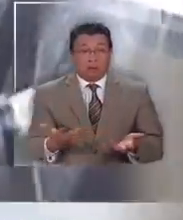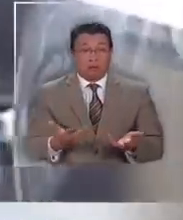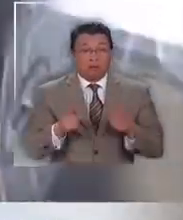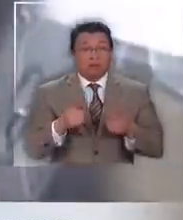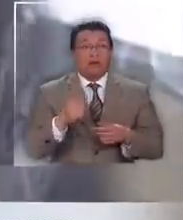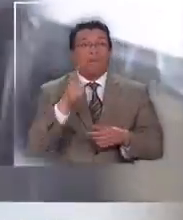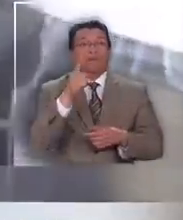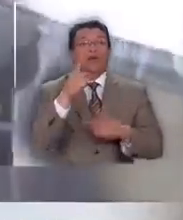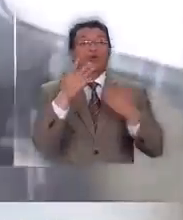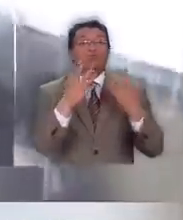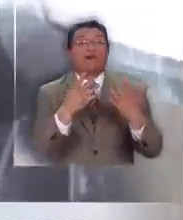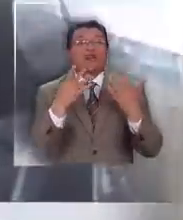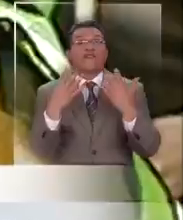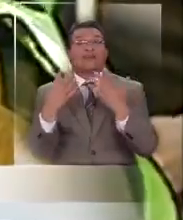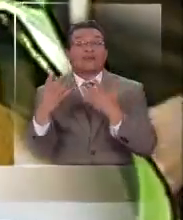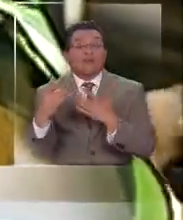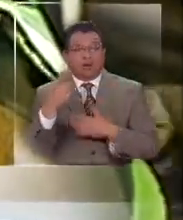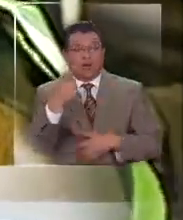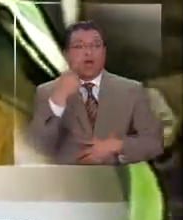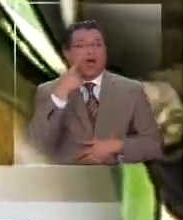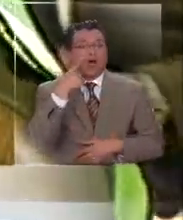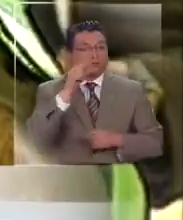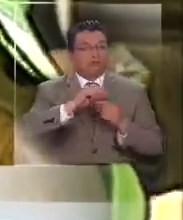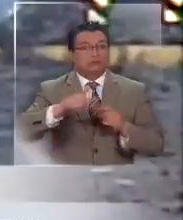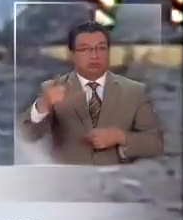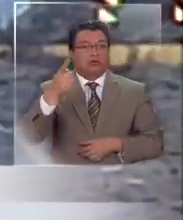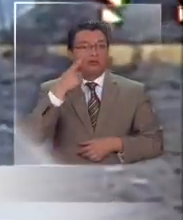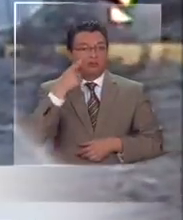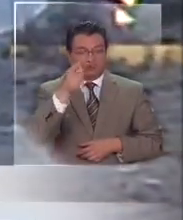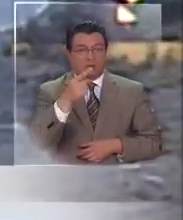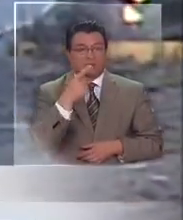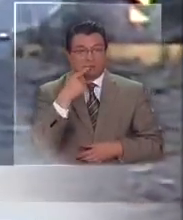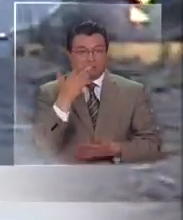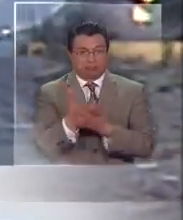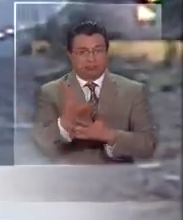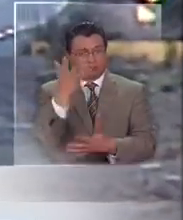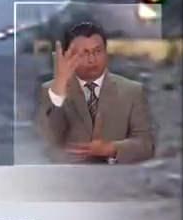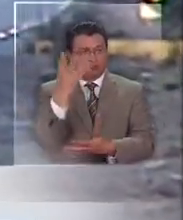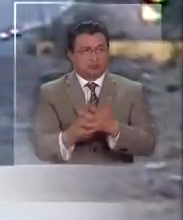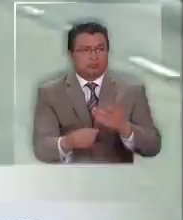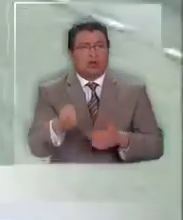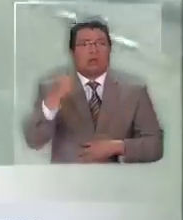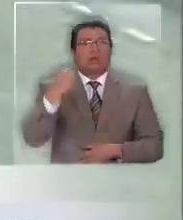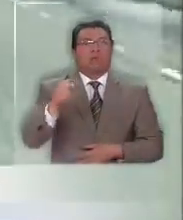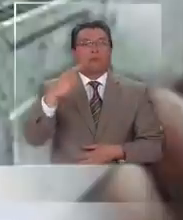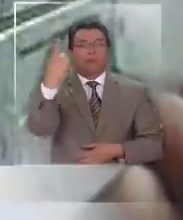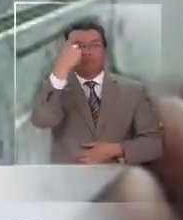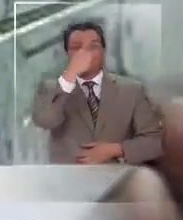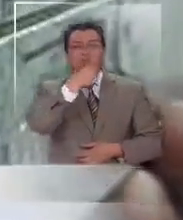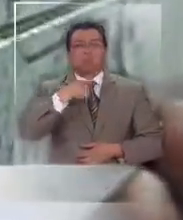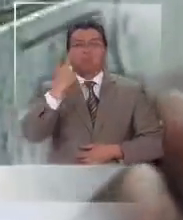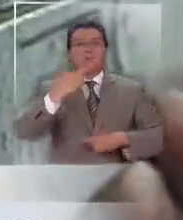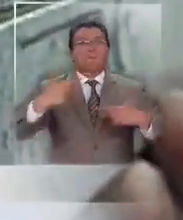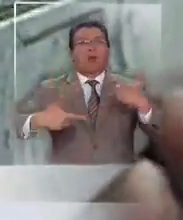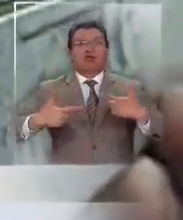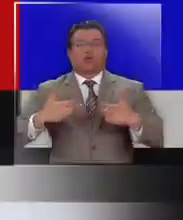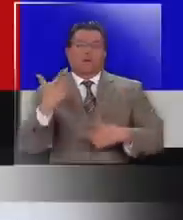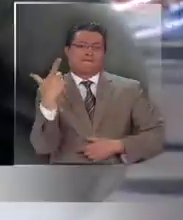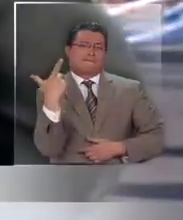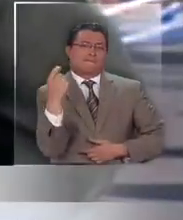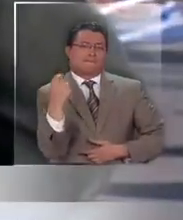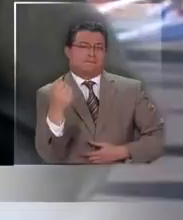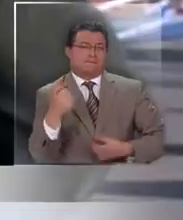en el 99, cuando adquiere notoriedad al proponerse acabar con la impunidad de hombres públicos que corren en sus